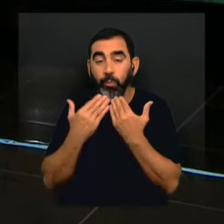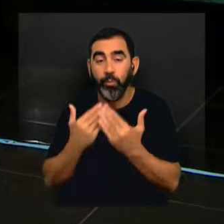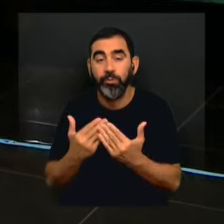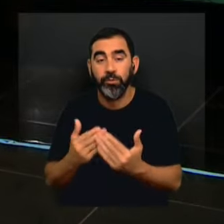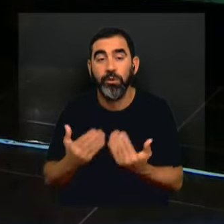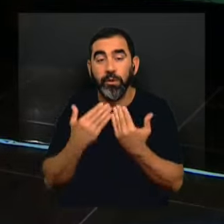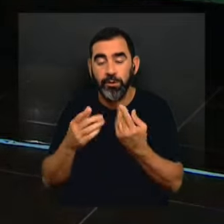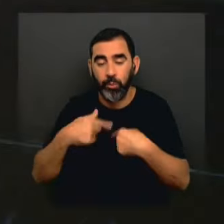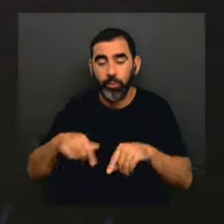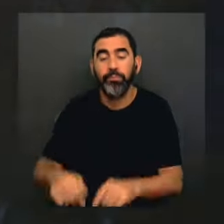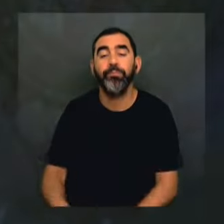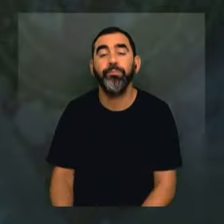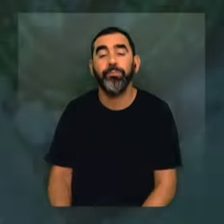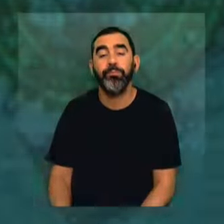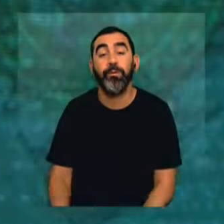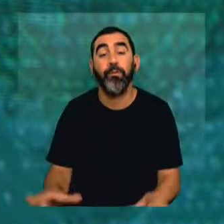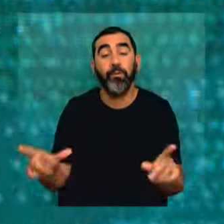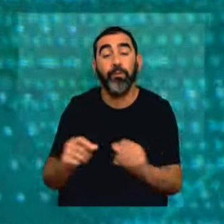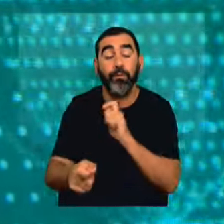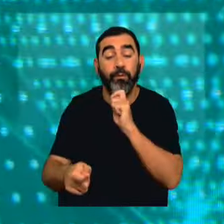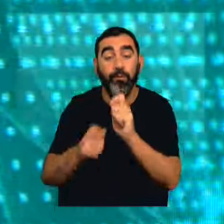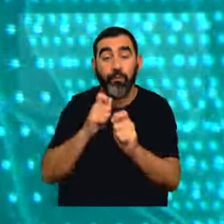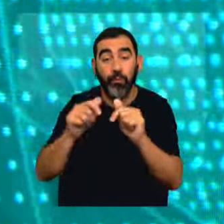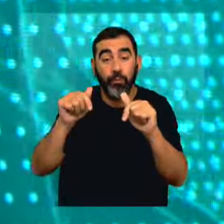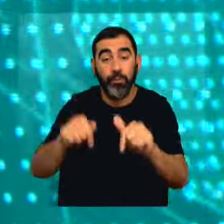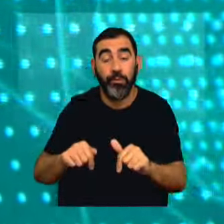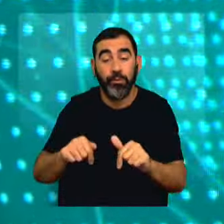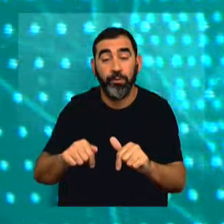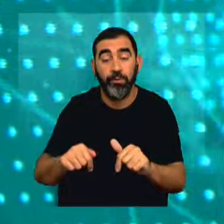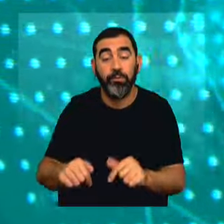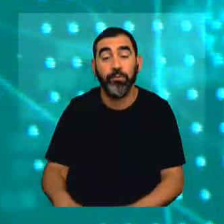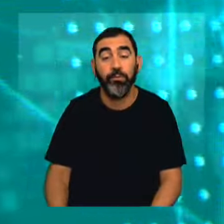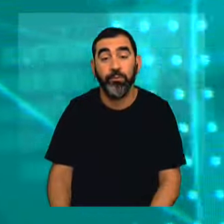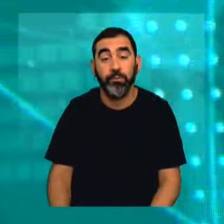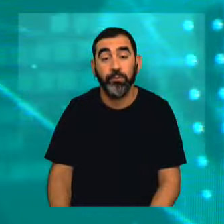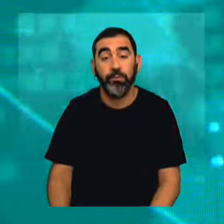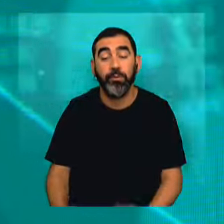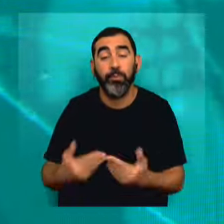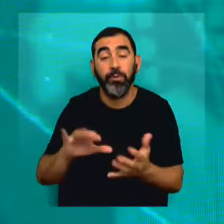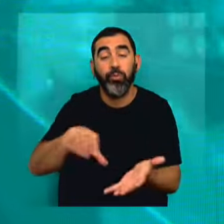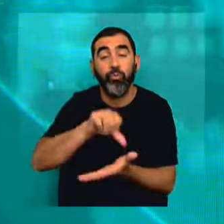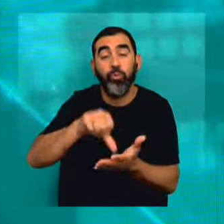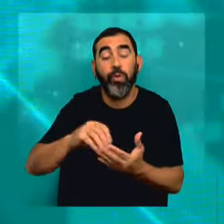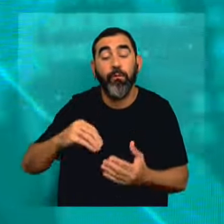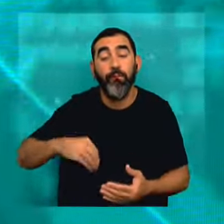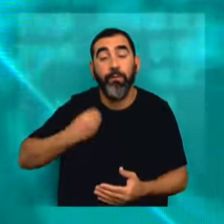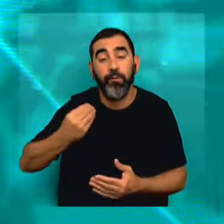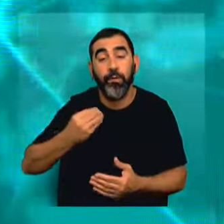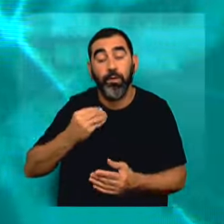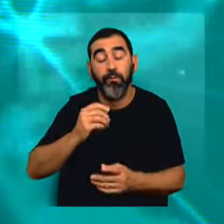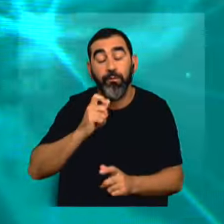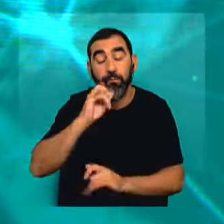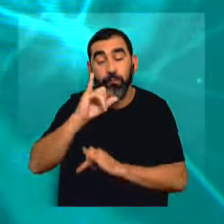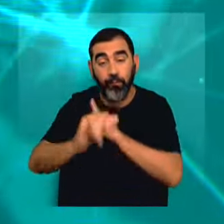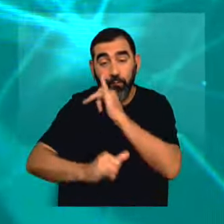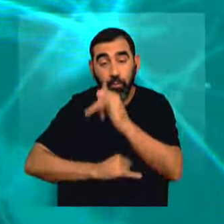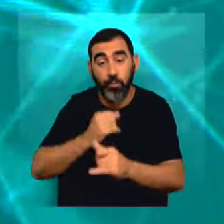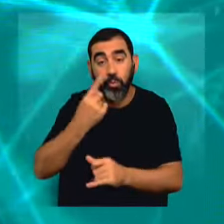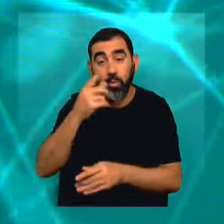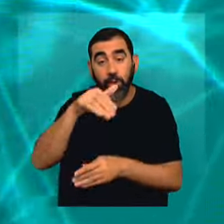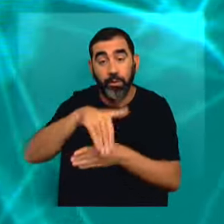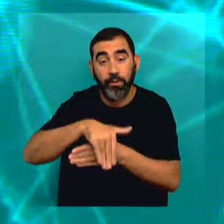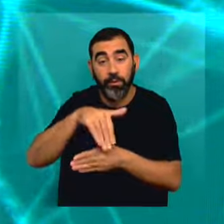Eduardo ti Pilar y nosotros llegamos hasta aquí con esta primera edición ahora quedan en compañía de Ciudad viva la actualización informativa a las